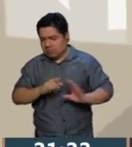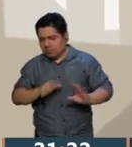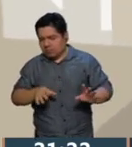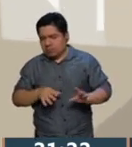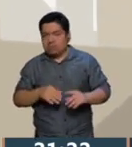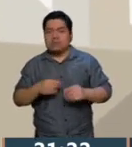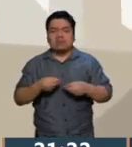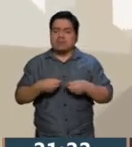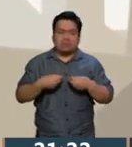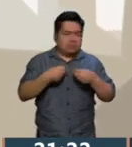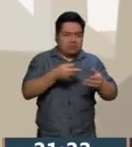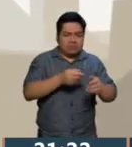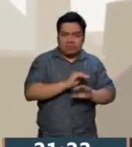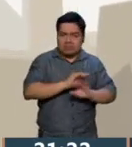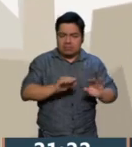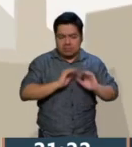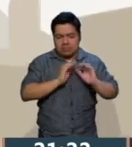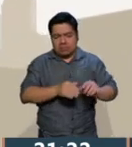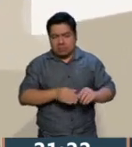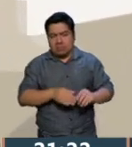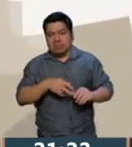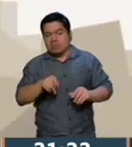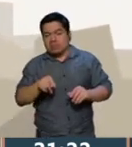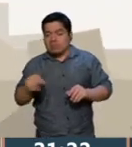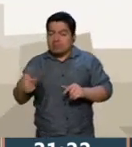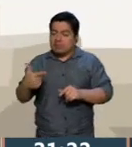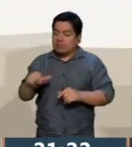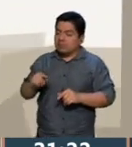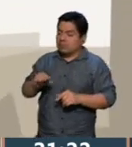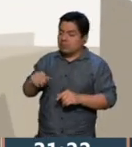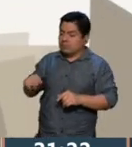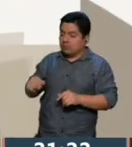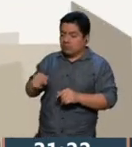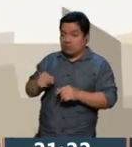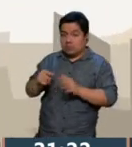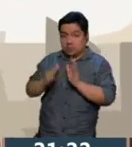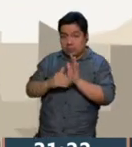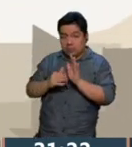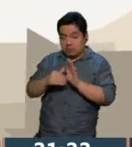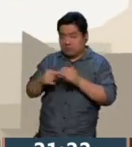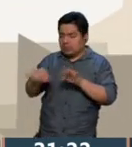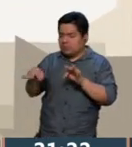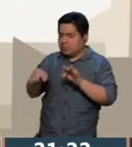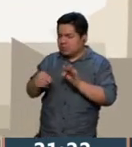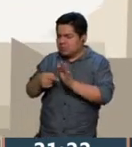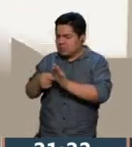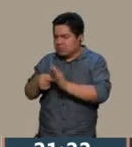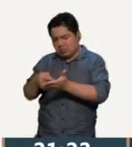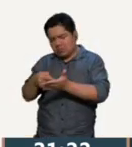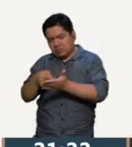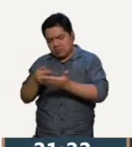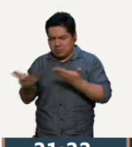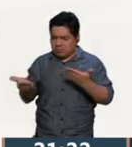y entregado, y en Gaceta se publicó un documento diferente,